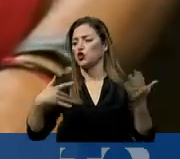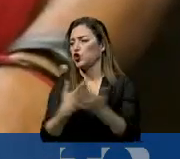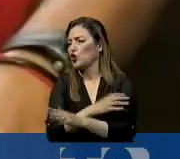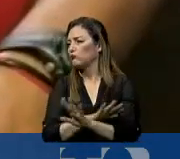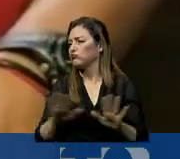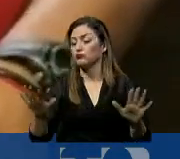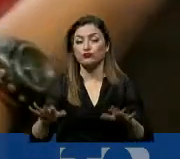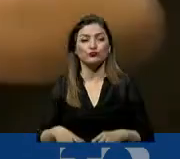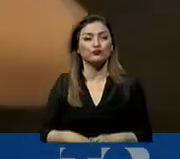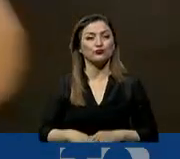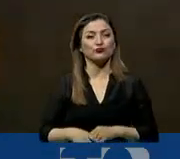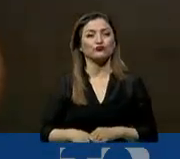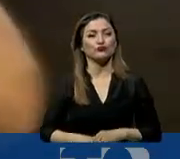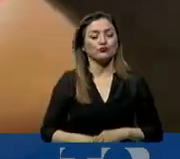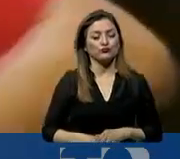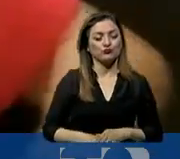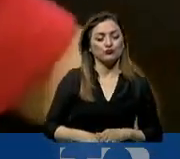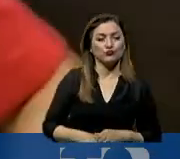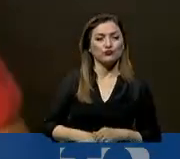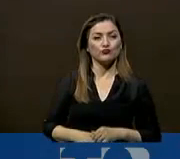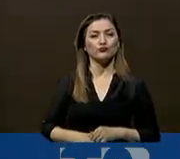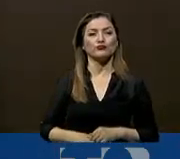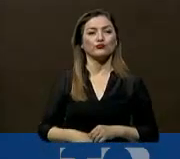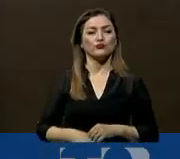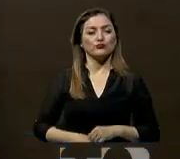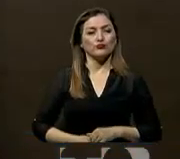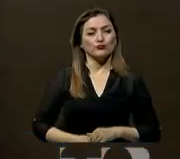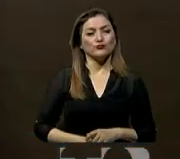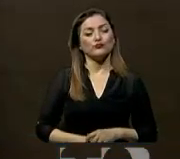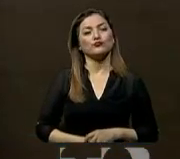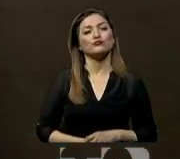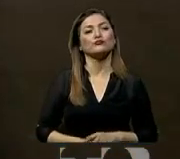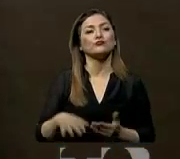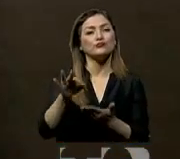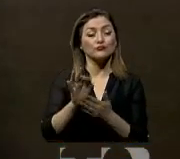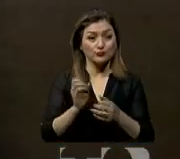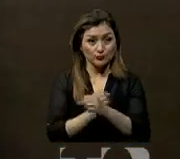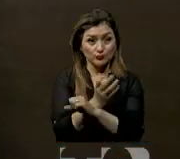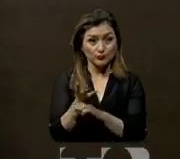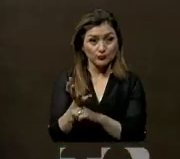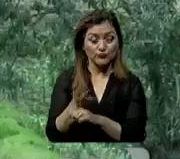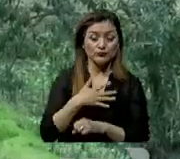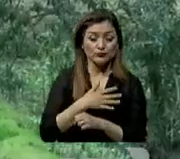proceso llegue a su fin, que sería el desplazarse completamente. Era una zona donde la recomendación es que no